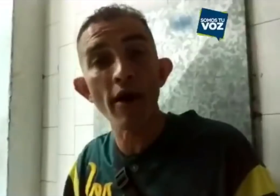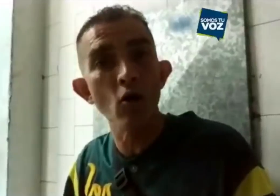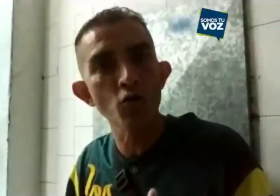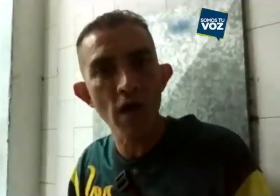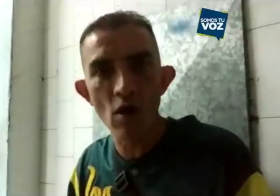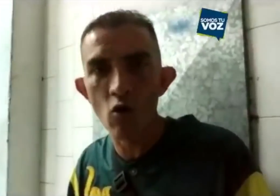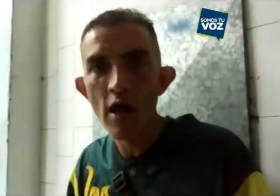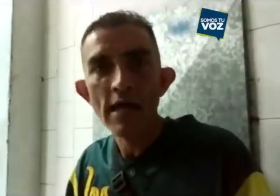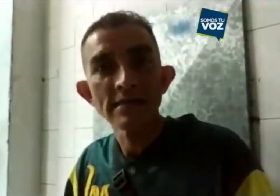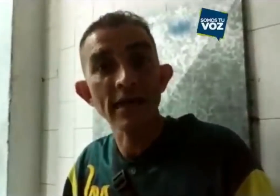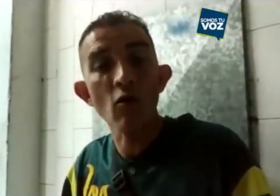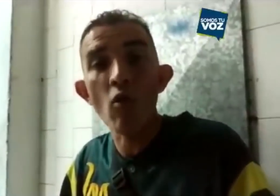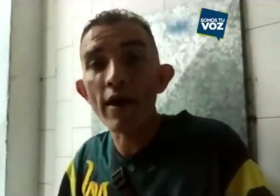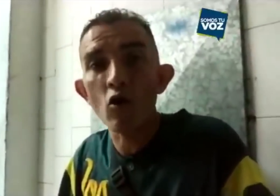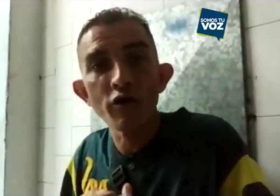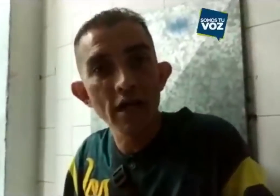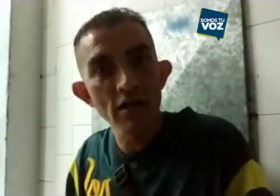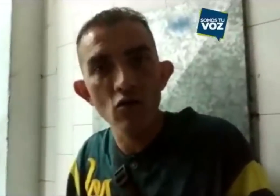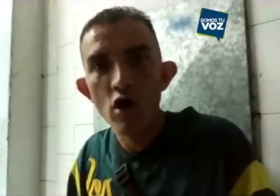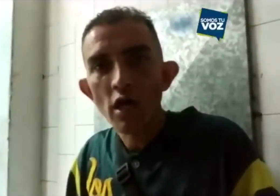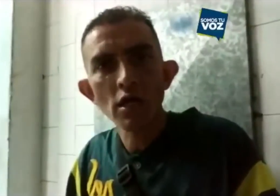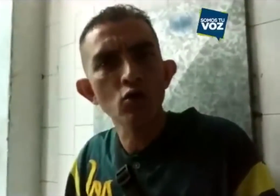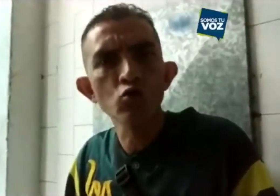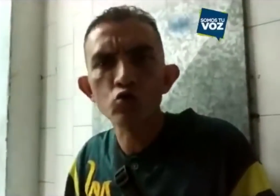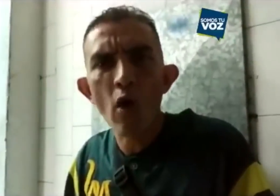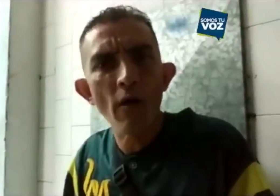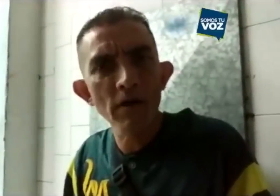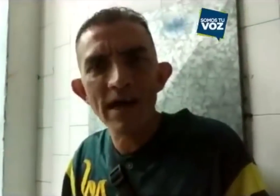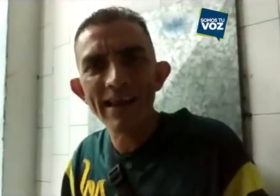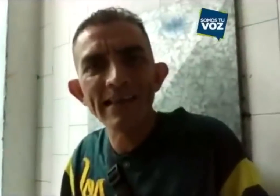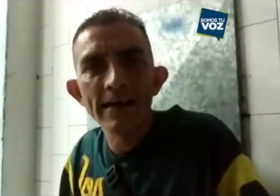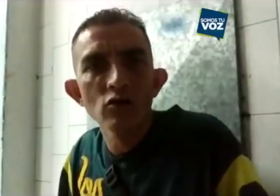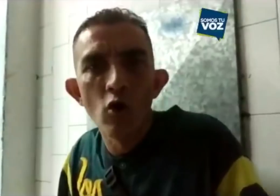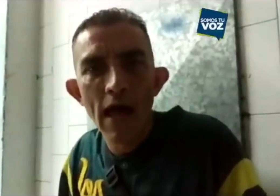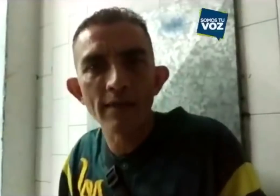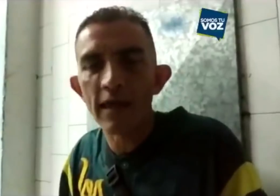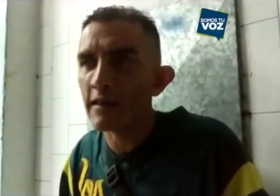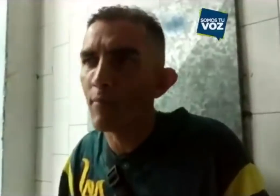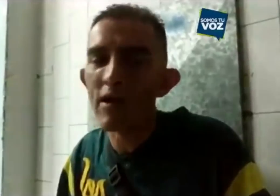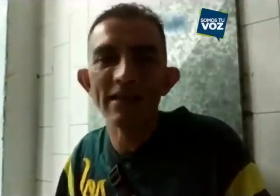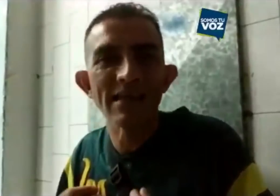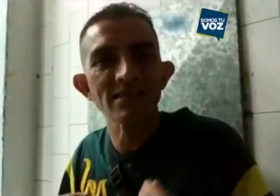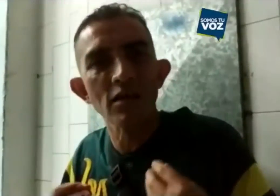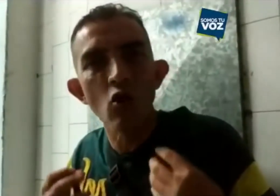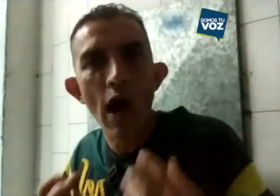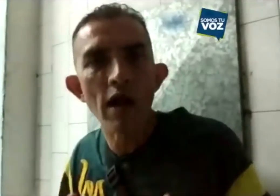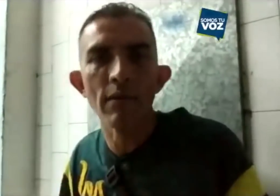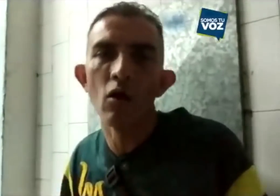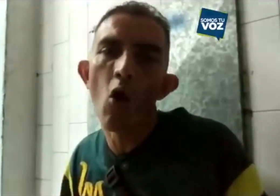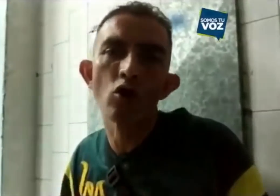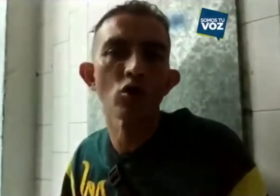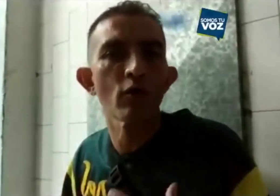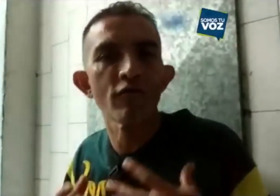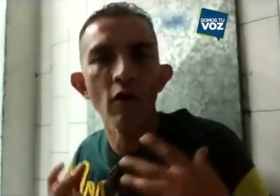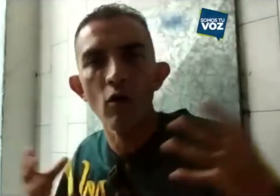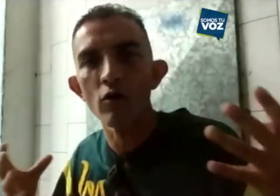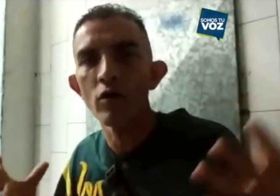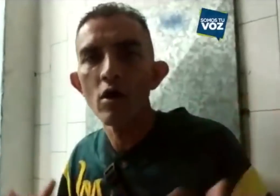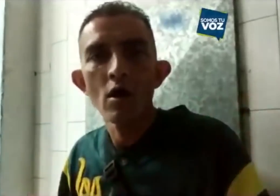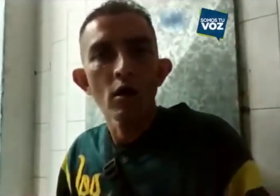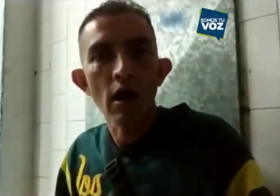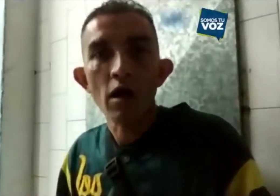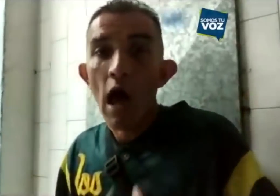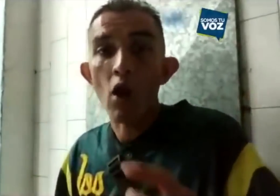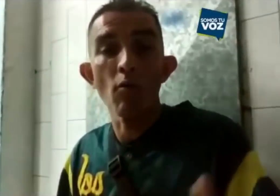Se nos mueren los viejos, se nos mueren los niños, y tú todavía eres tan ignorante que te pones hasta haciendo armas, coño, por